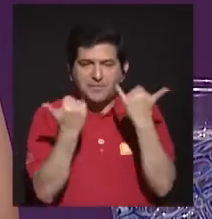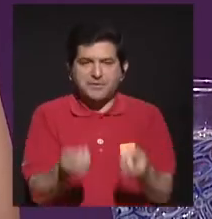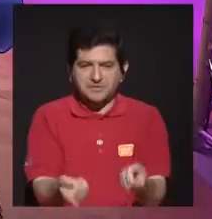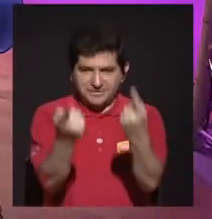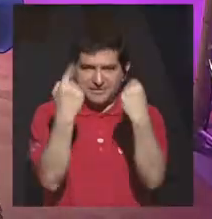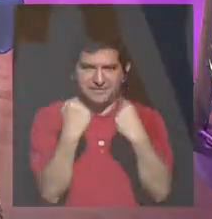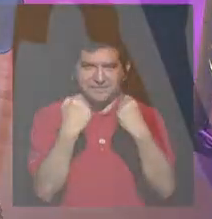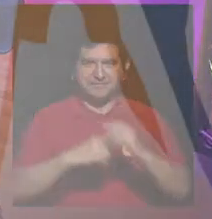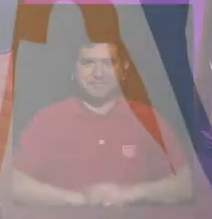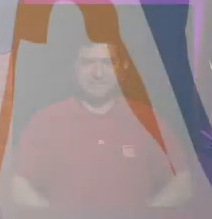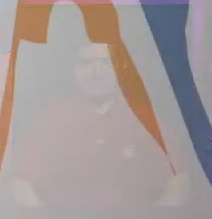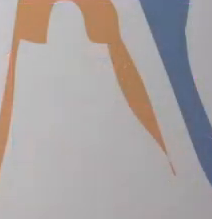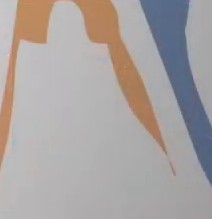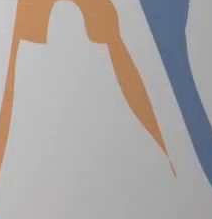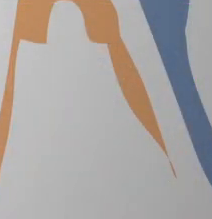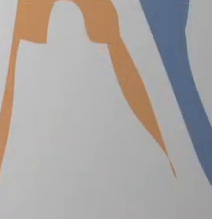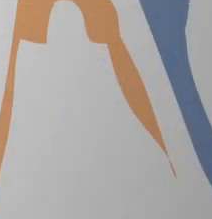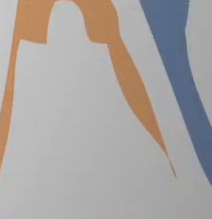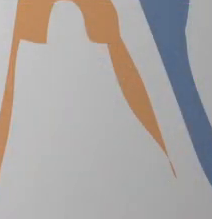regresamos pronto.